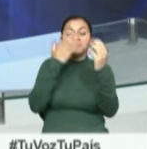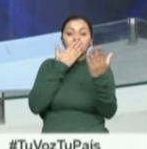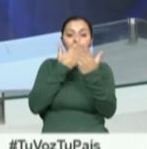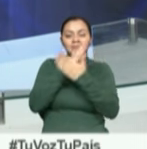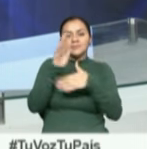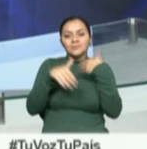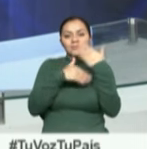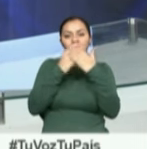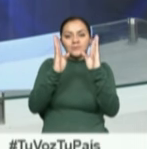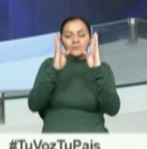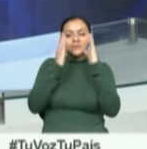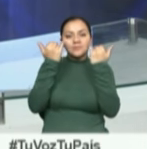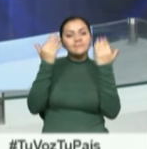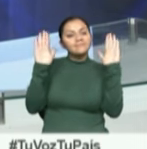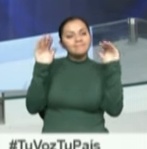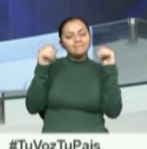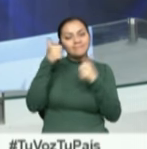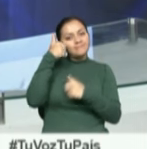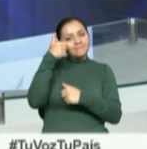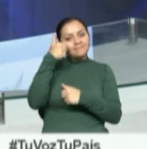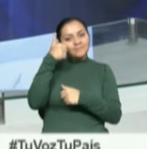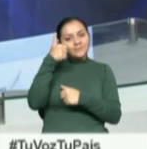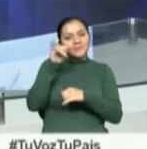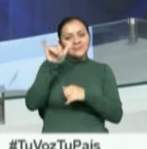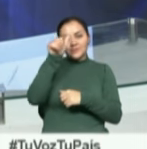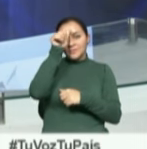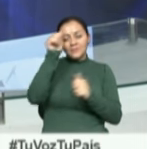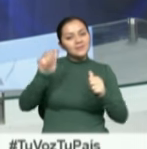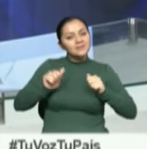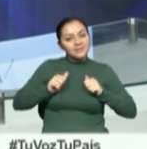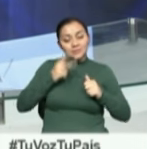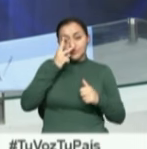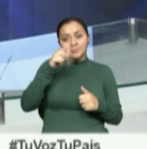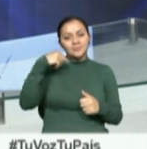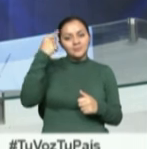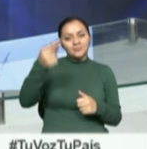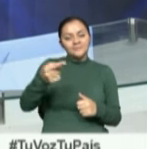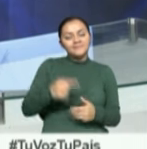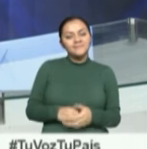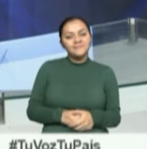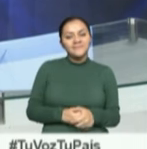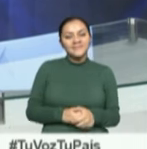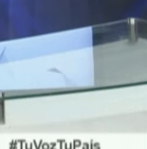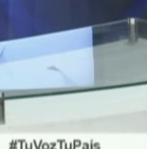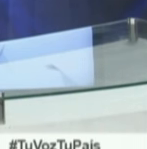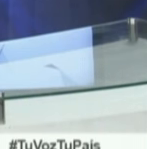por habernos acompañado. Me despido deseándole un excelente fin de semana. Nos veremos en una próxima cita.